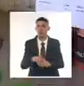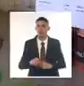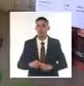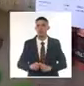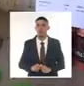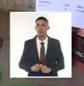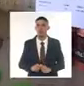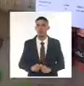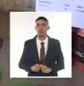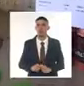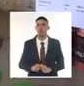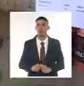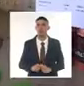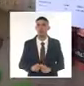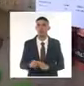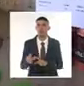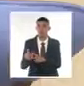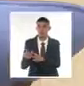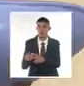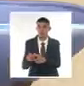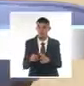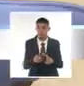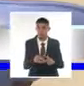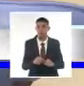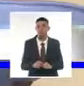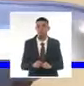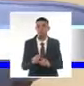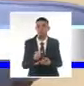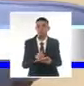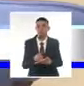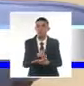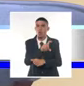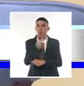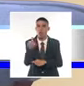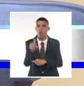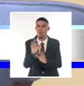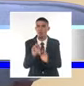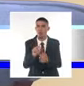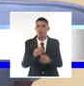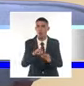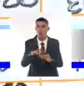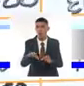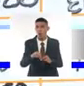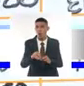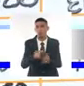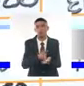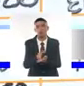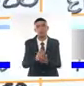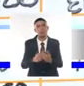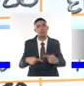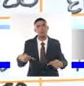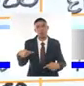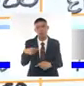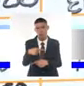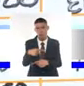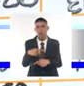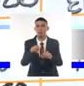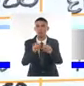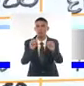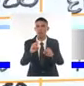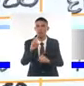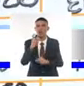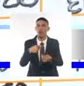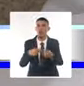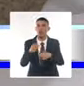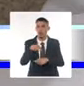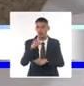Acortar los ciclos de distribución de los productos de la canasta familiar normada sigue siendo prioridad para el sistema de comercio interior en el país,